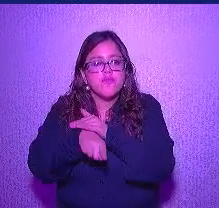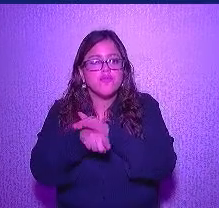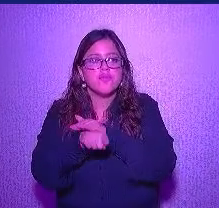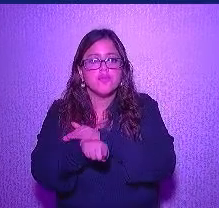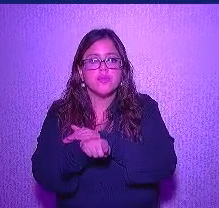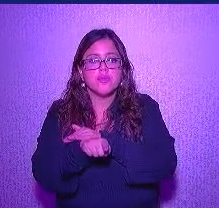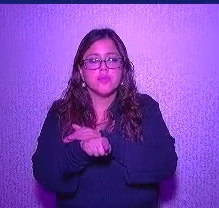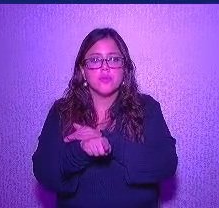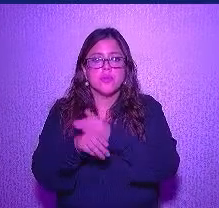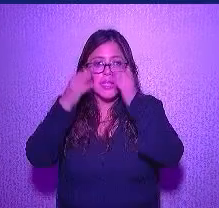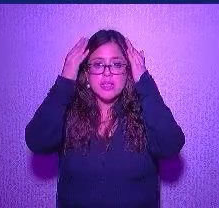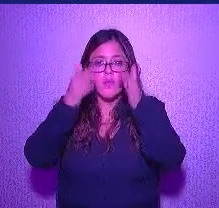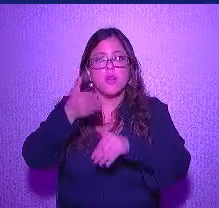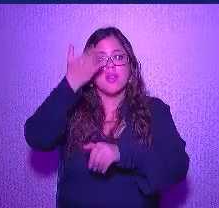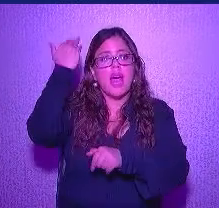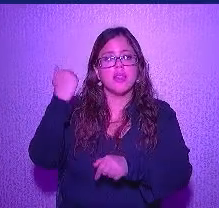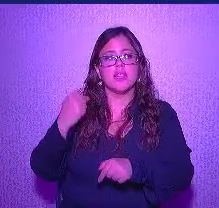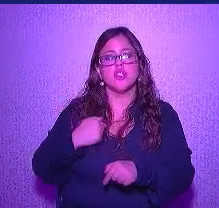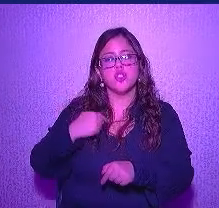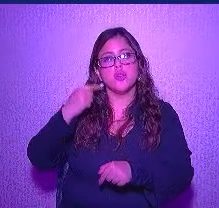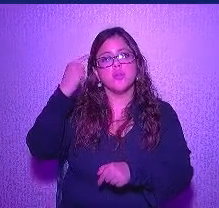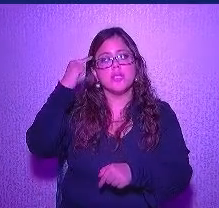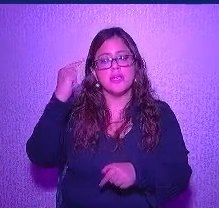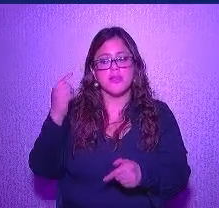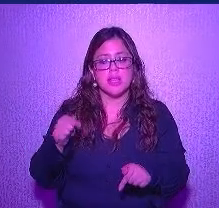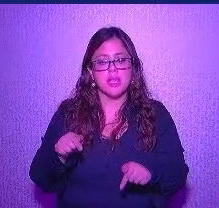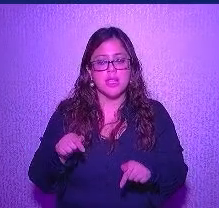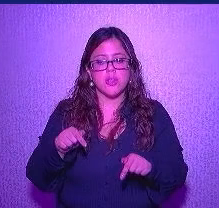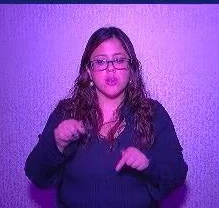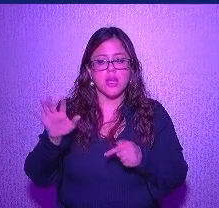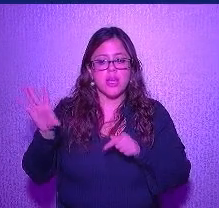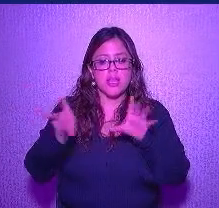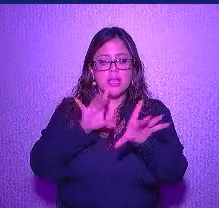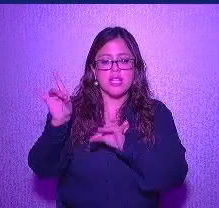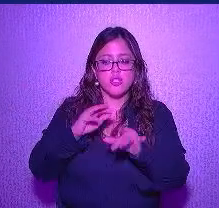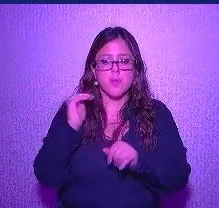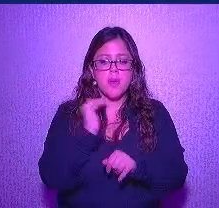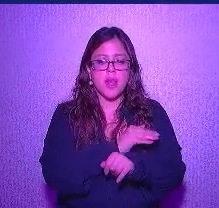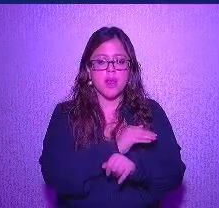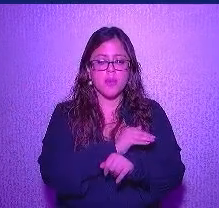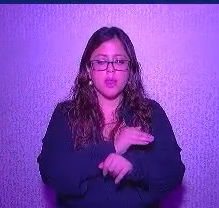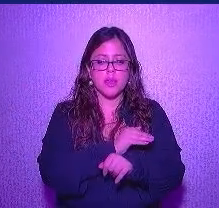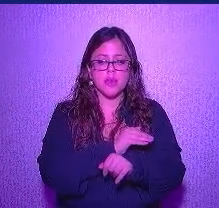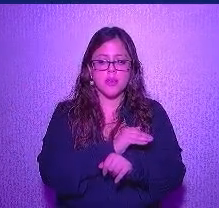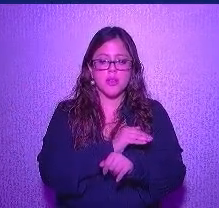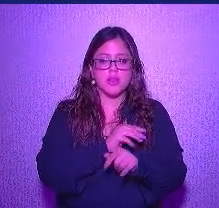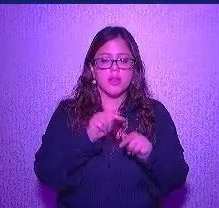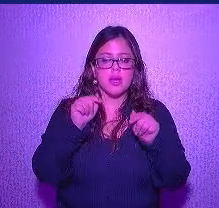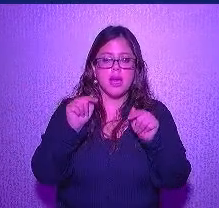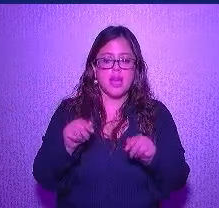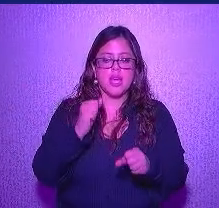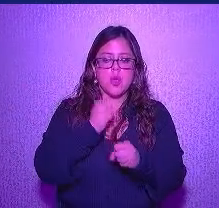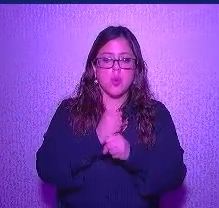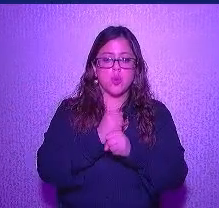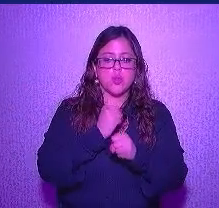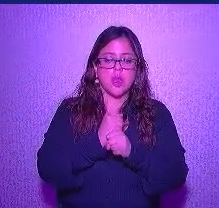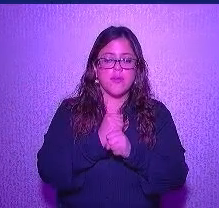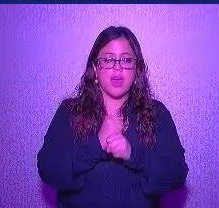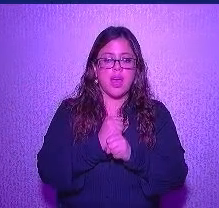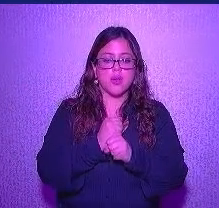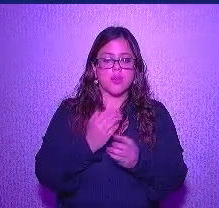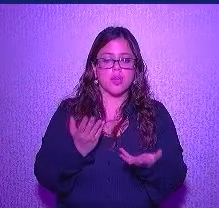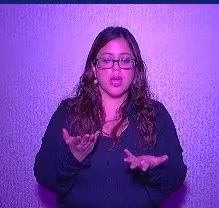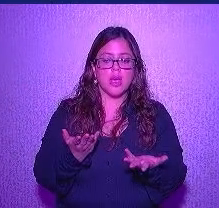hace tanto tiempo siempre tenía la expectativa de que las cosas tuvieran una detección cada vez más rápida donde tuvieras un trabajo hands off